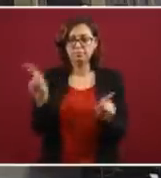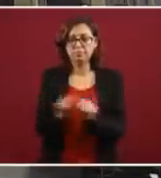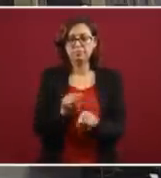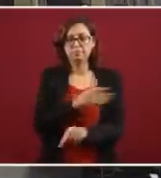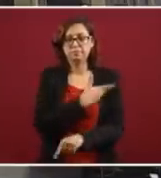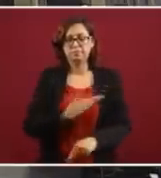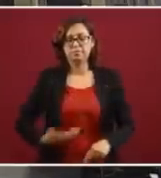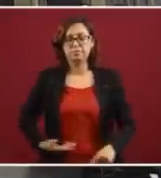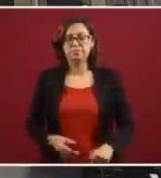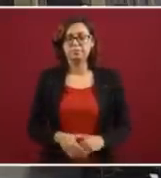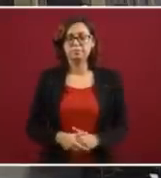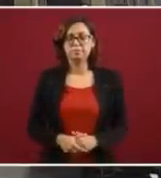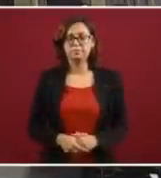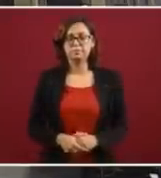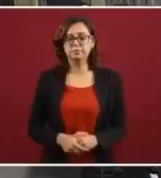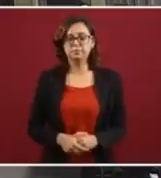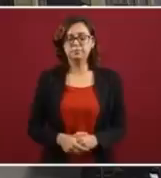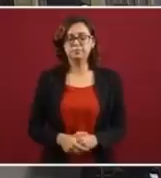presidente.